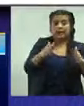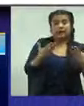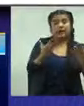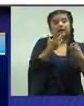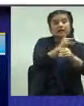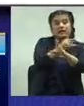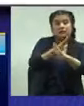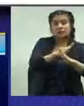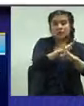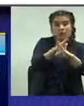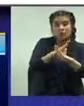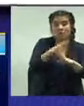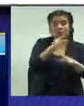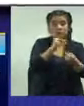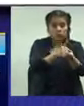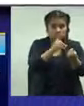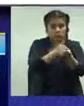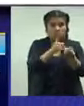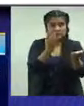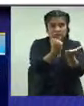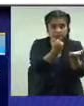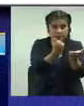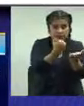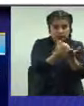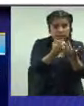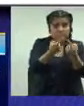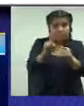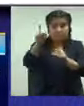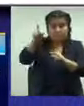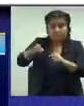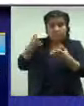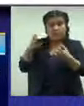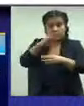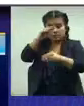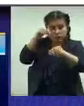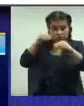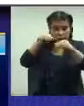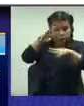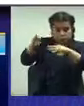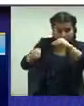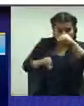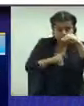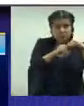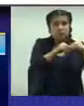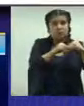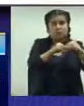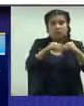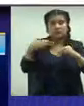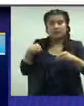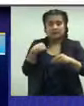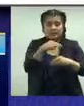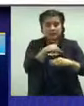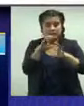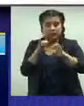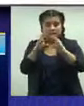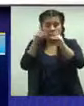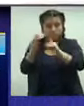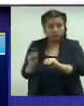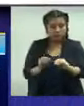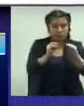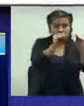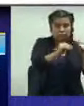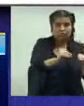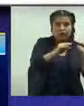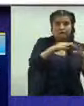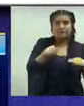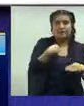escolar, cuando realmente correspondía que fuera una transferencia de un espacio para el otro, porque y el